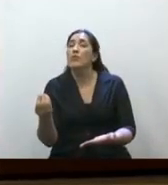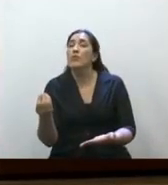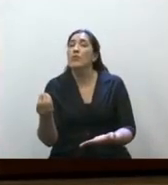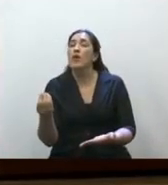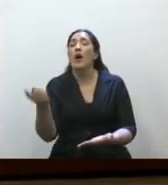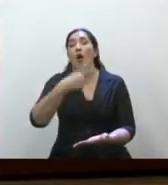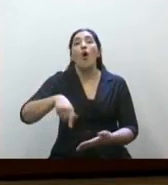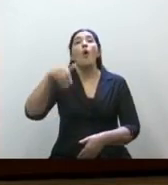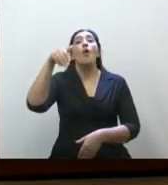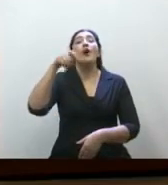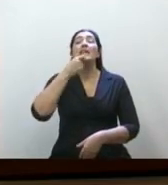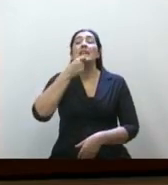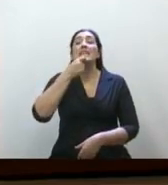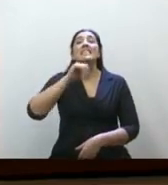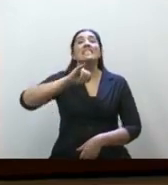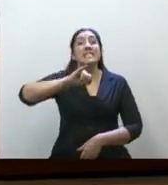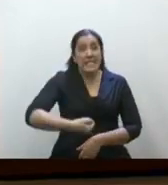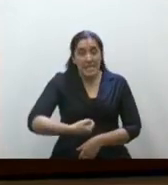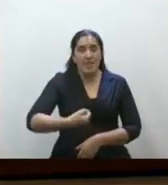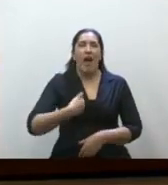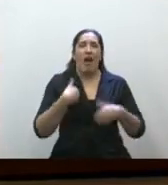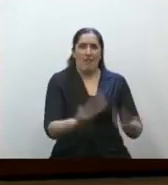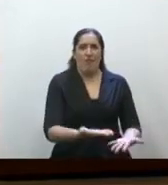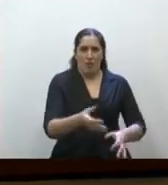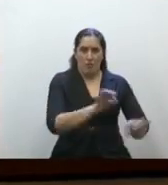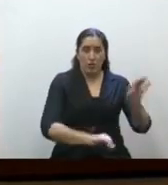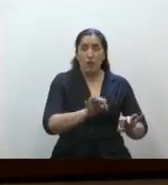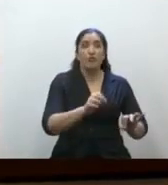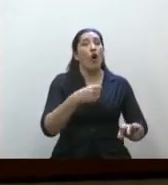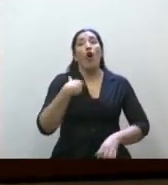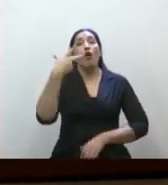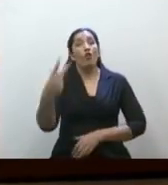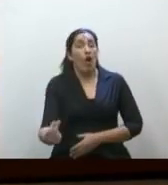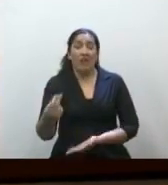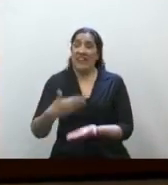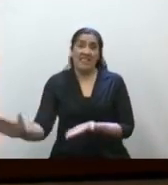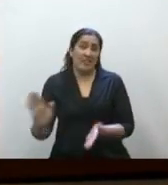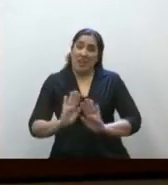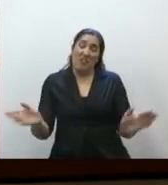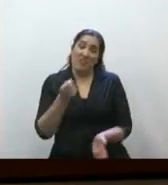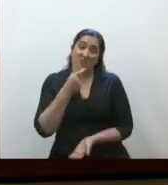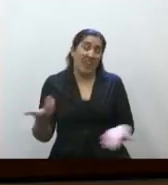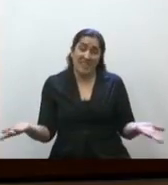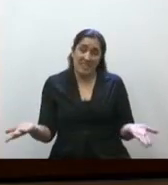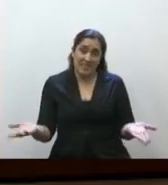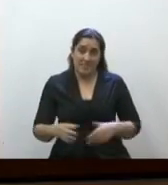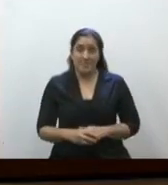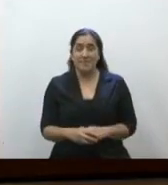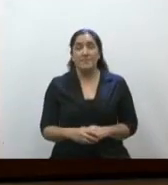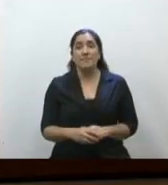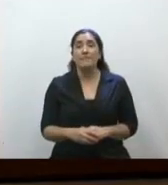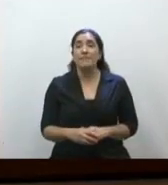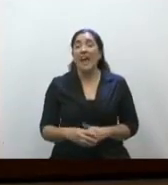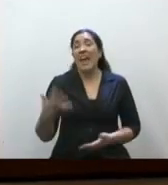Y votamos sí, si lo aceptamos, no, si lo rechazamos. Muy sencillo. En general. ¿Cómo?